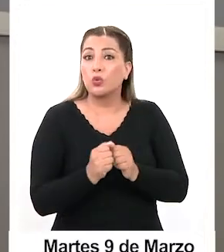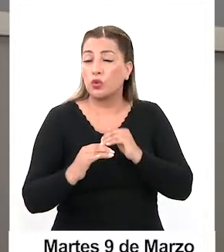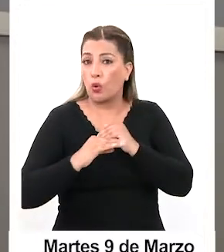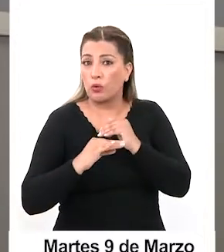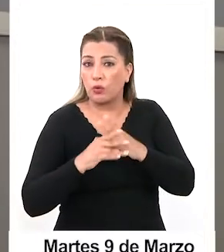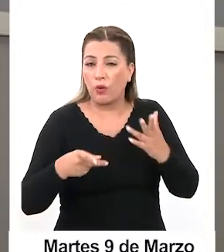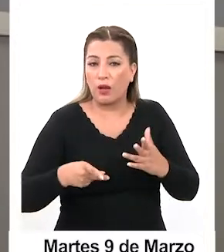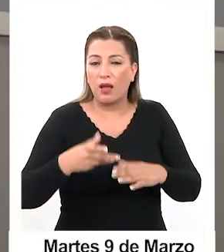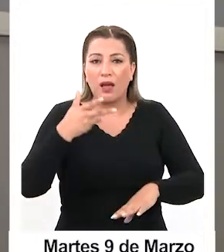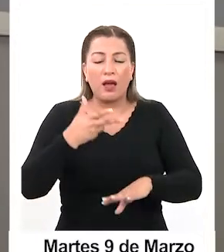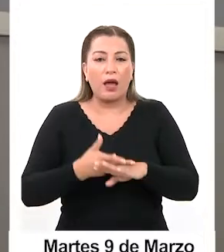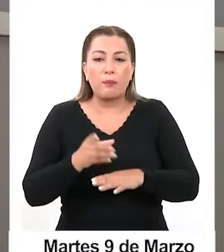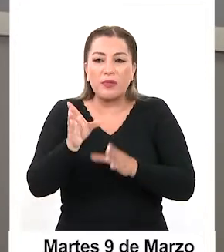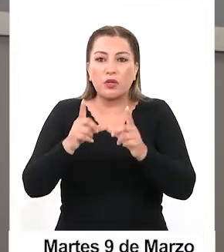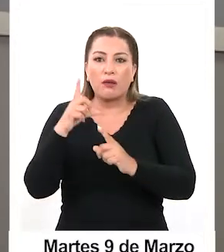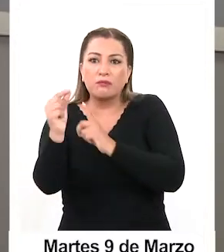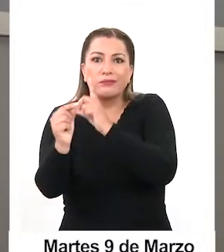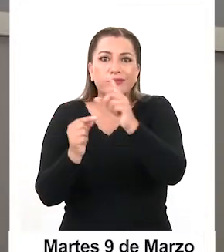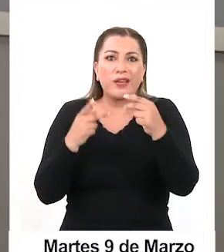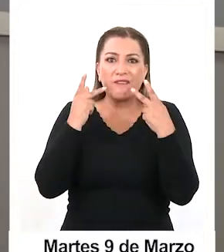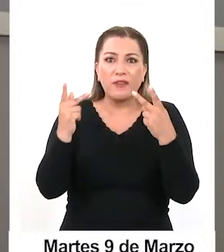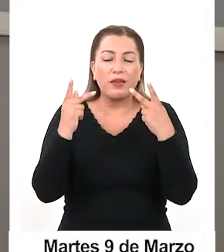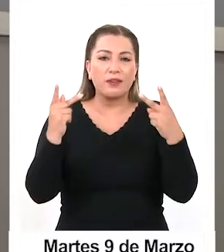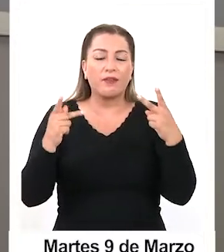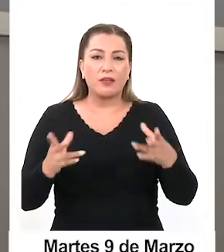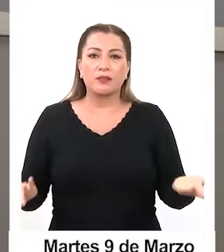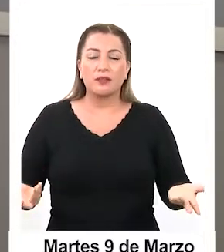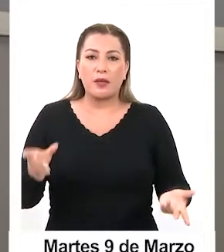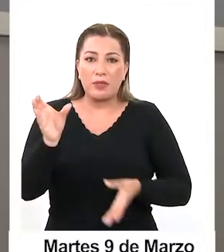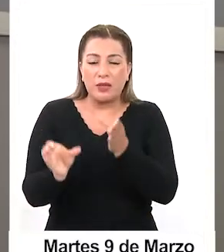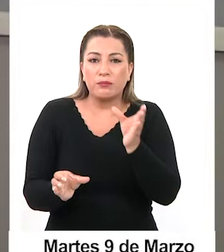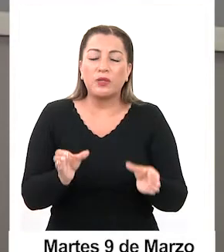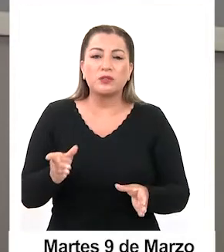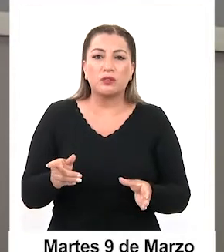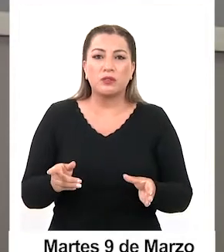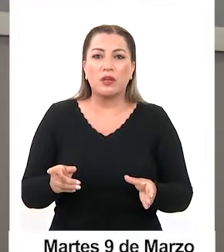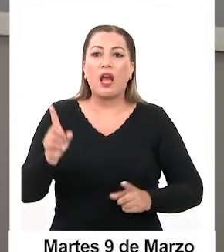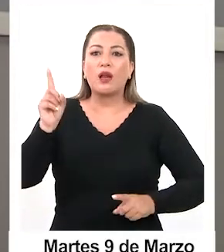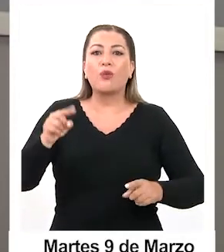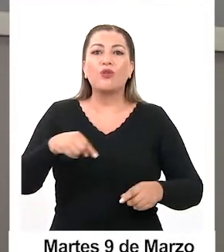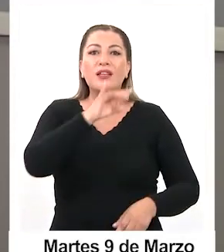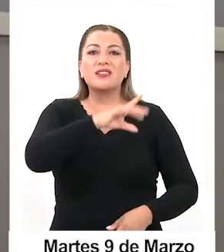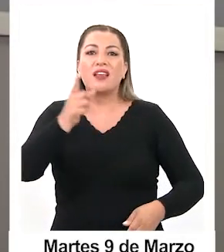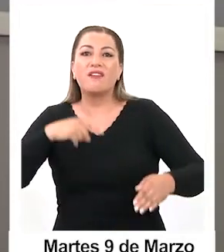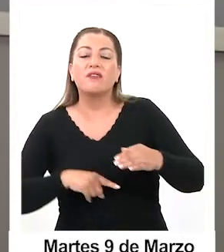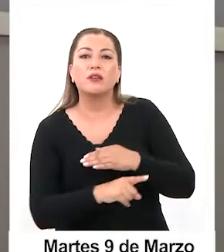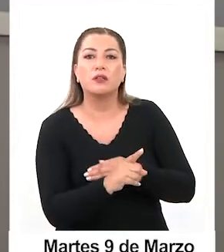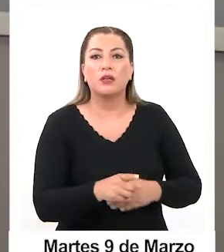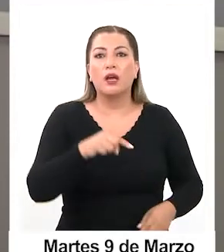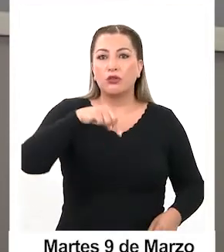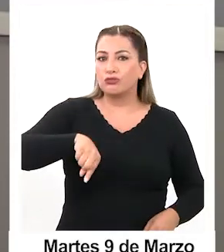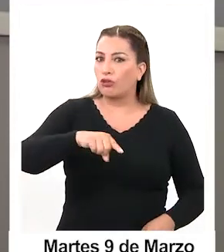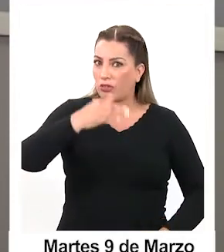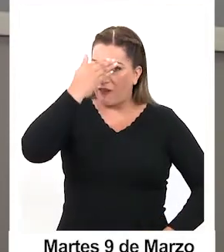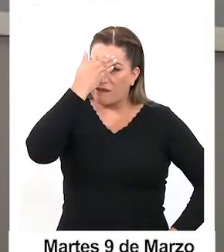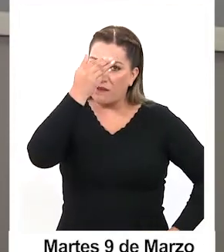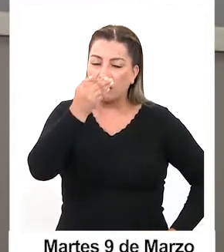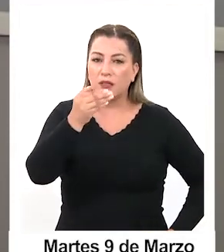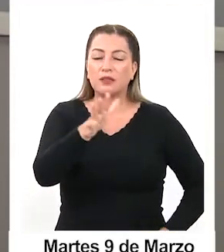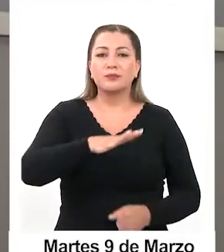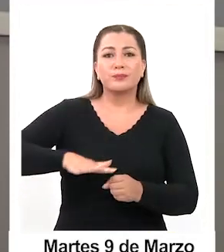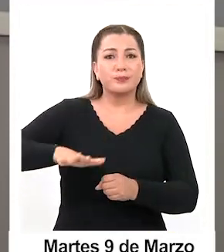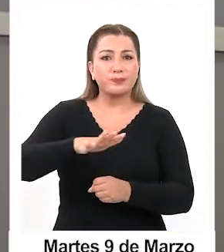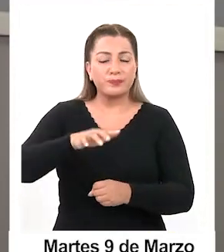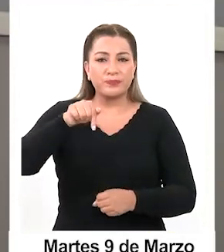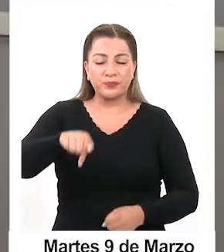vio movilidad de personas, vio desplazamiento de personas, y eso iban a ingresar por alguna parte. A nosotros nos tocó enfrentarlo, y desde esa